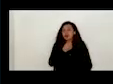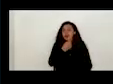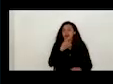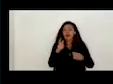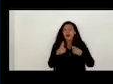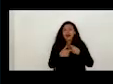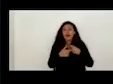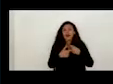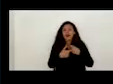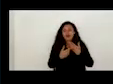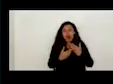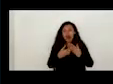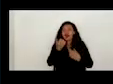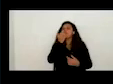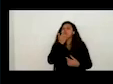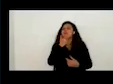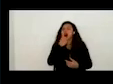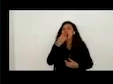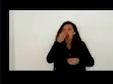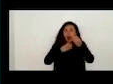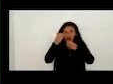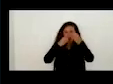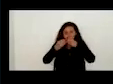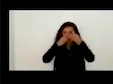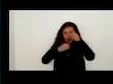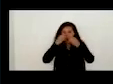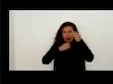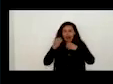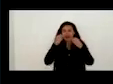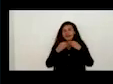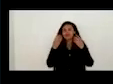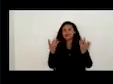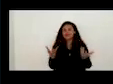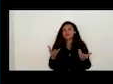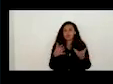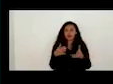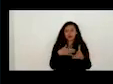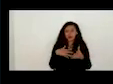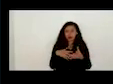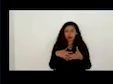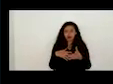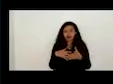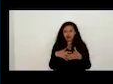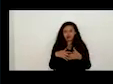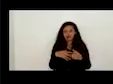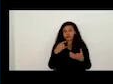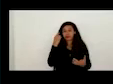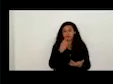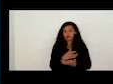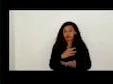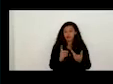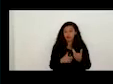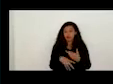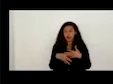excesivo de azúcares añadidos en los platillos o en las preparaciones, puede generar no nada más el problema del peso o la